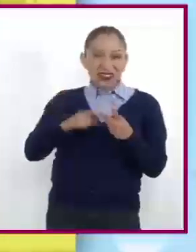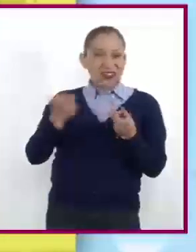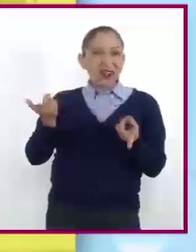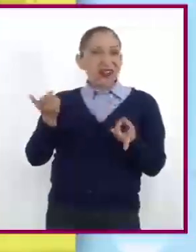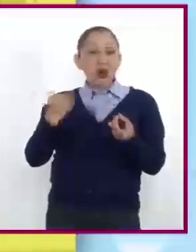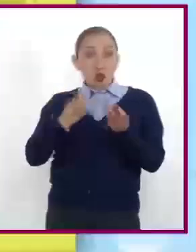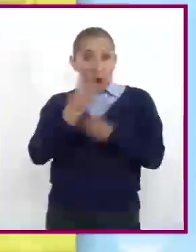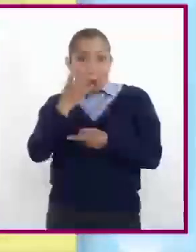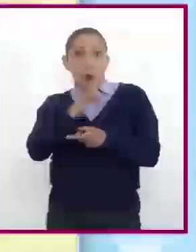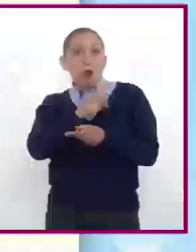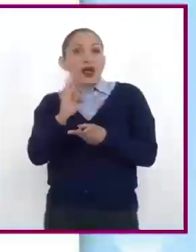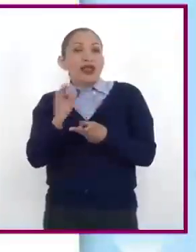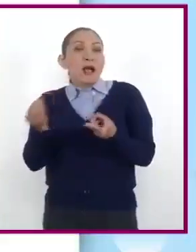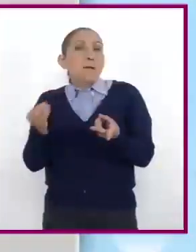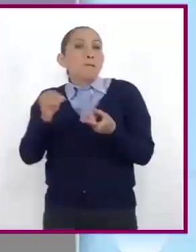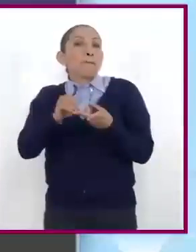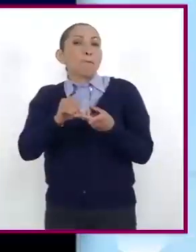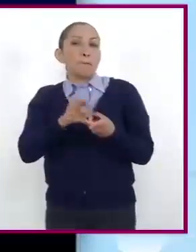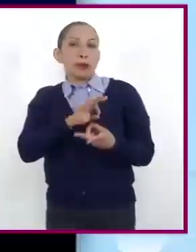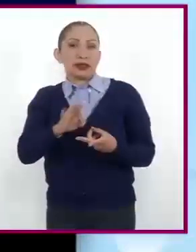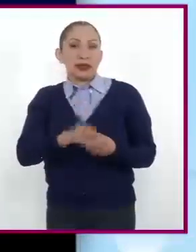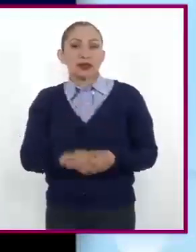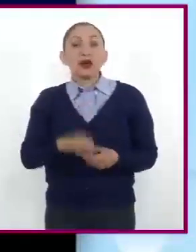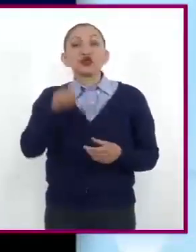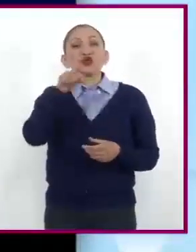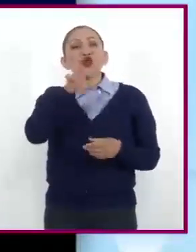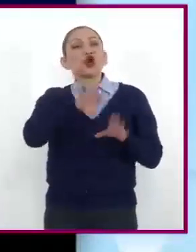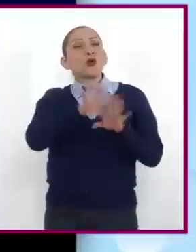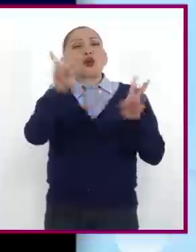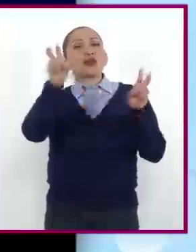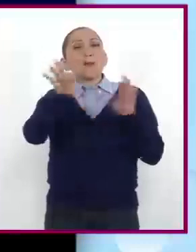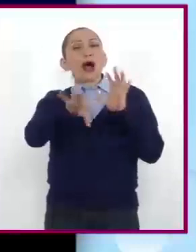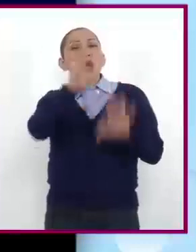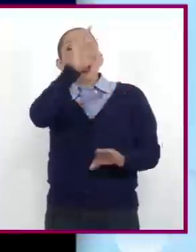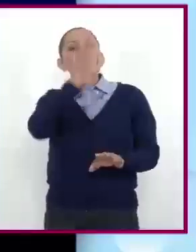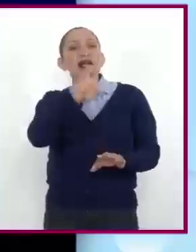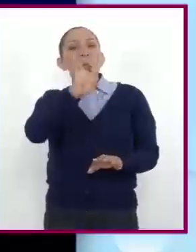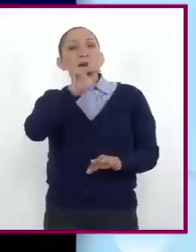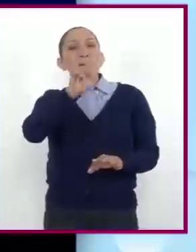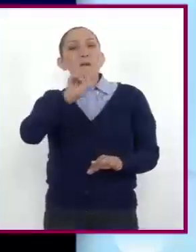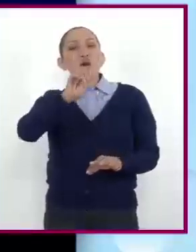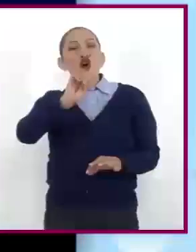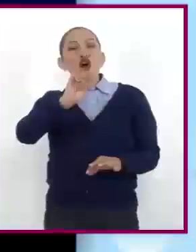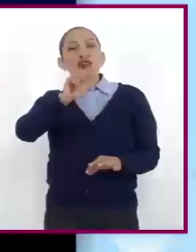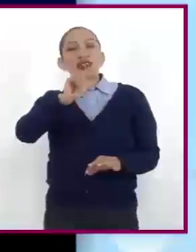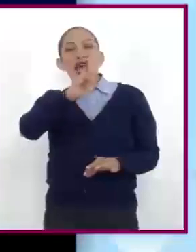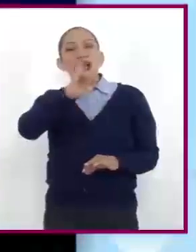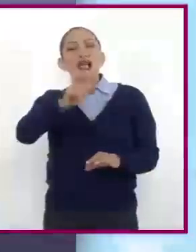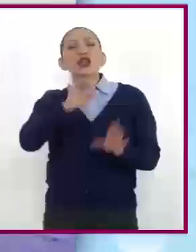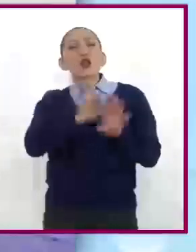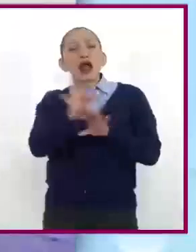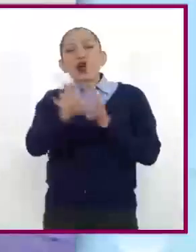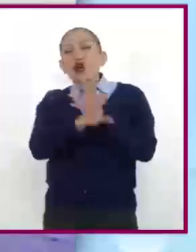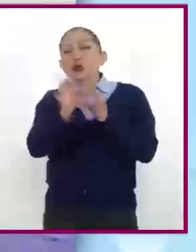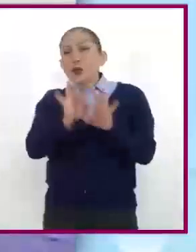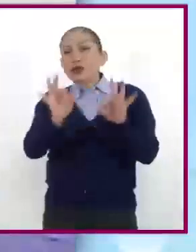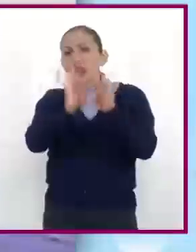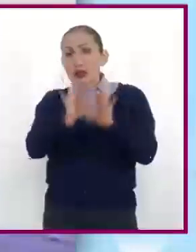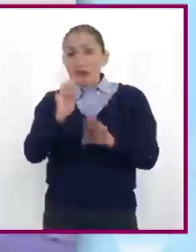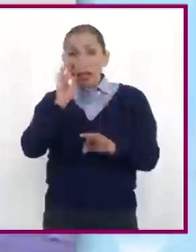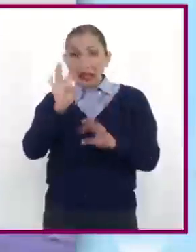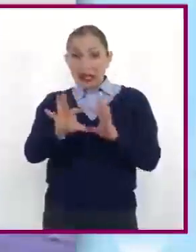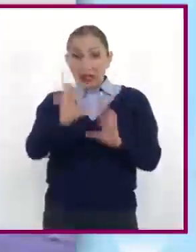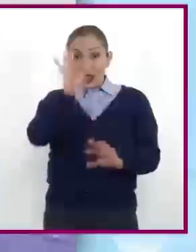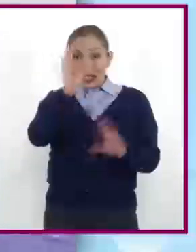enfoque novedoso pueden aportar? ¿Cómo seleccionar el tema del reportaje y qué aspectos remarcar? Mira, la